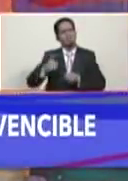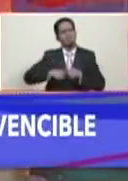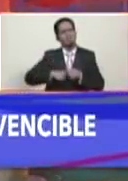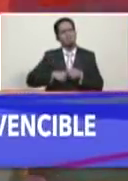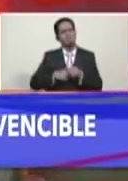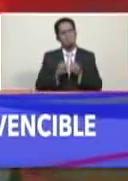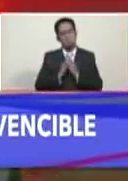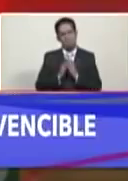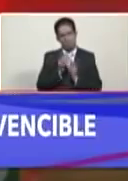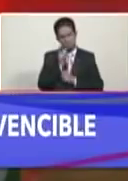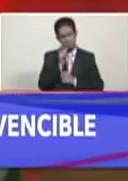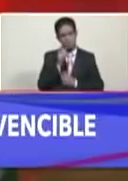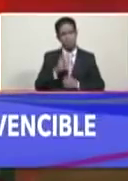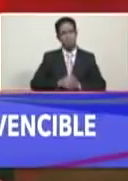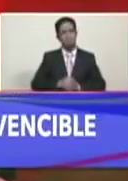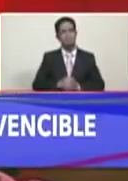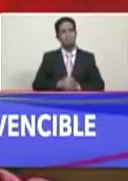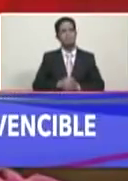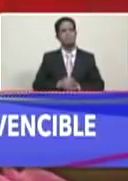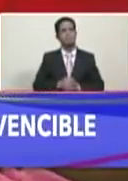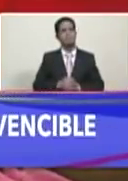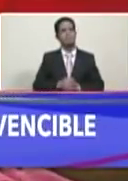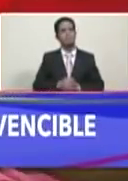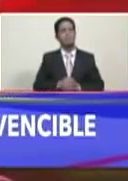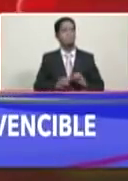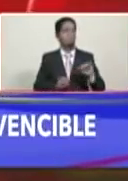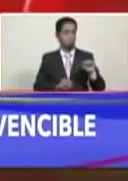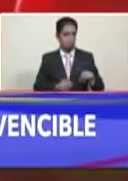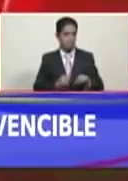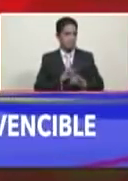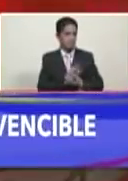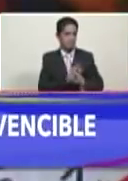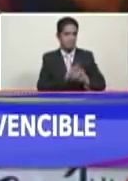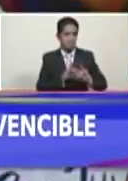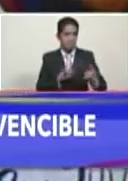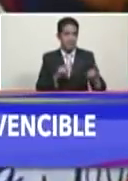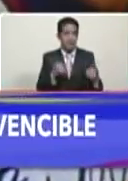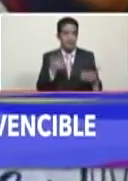por favor? Sí, presidente, ya en este momento tenemos